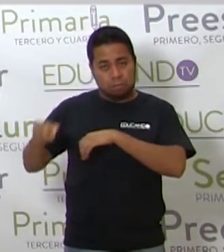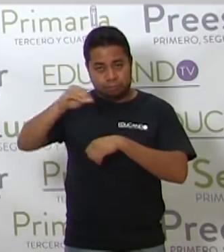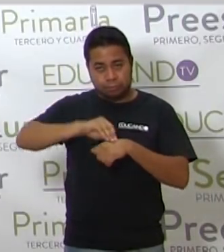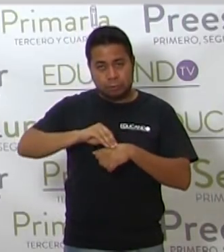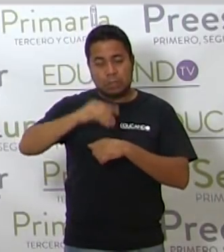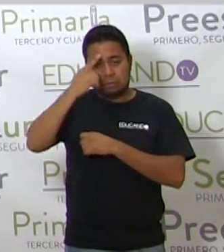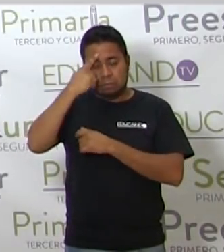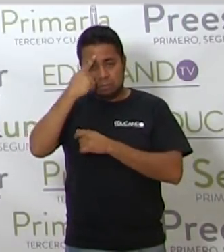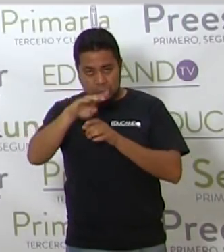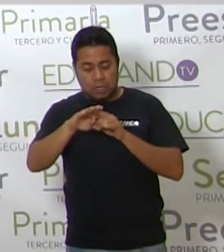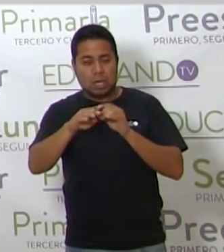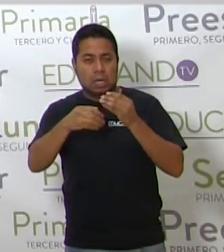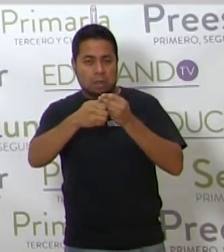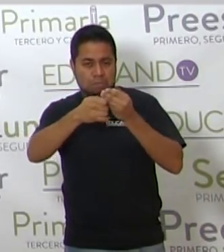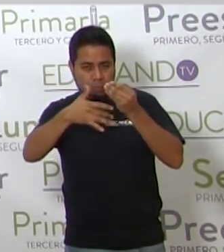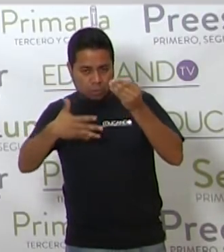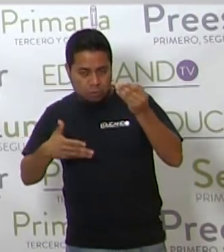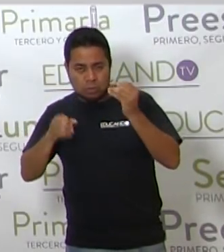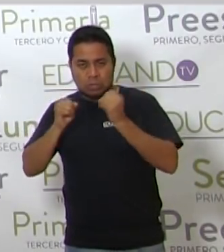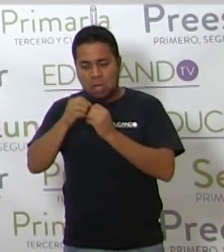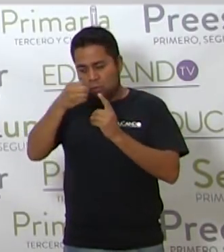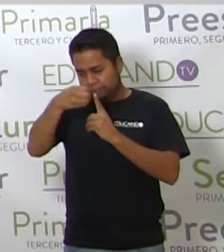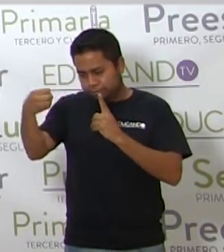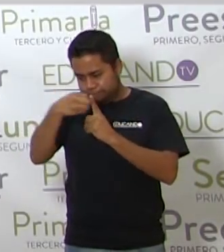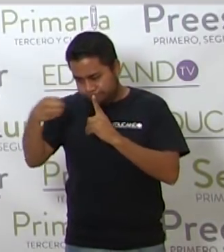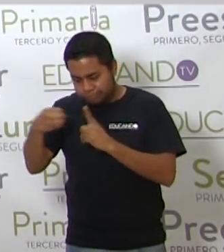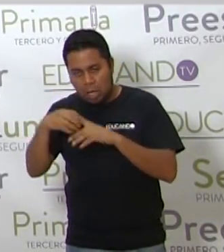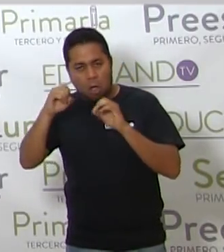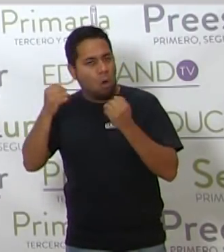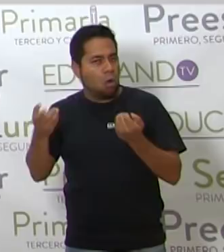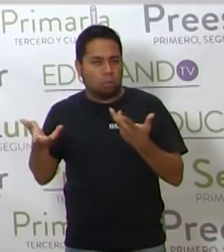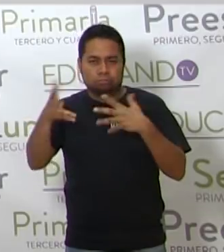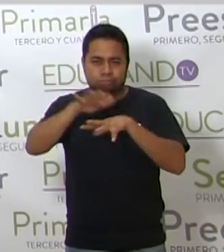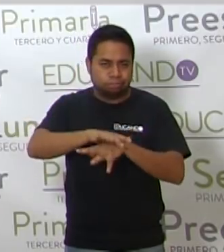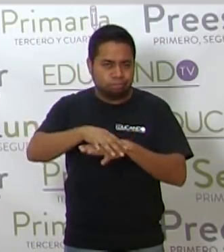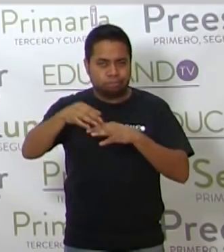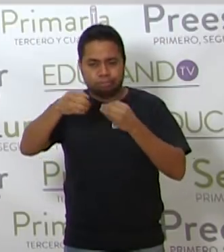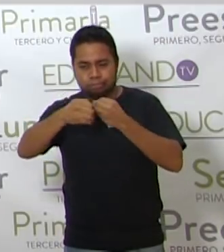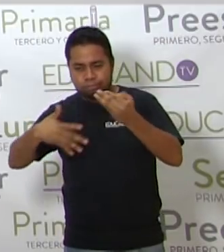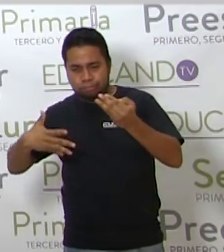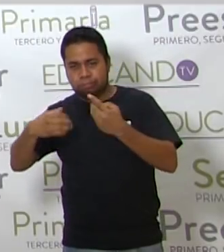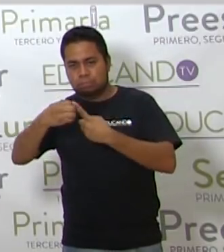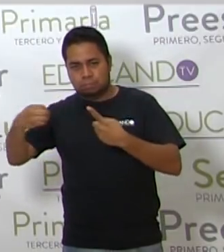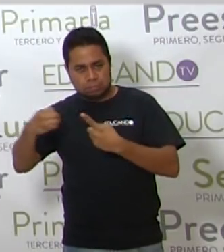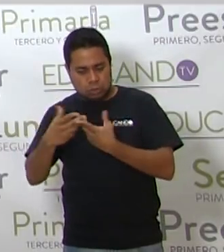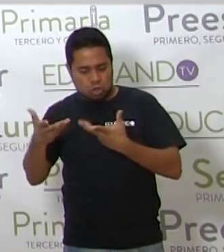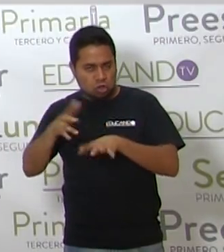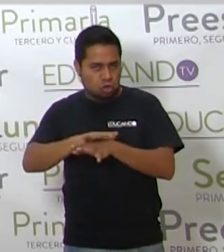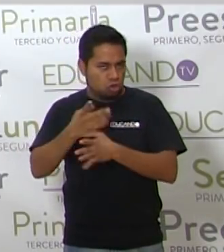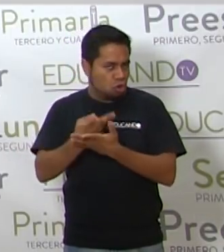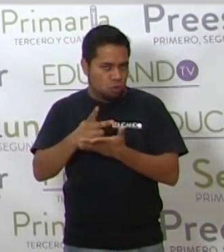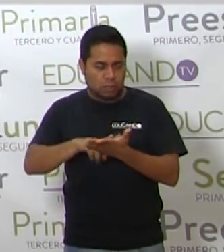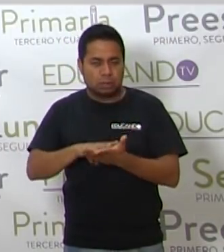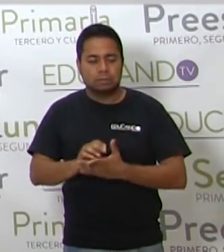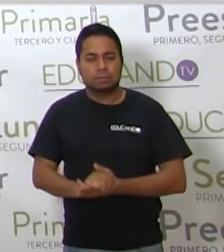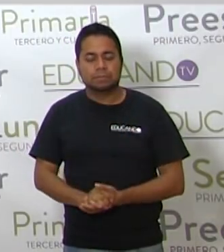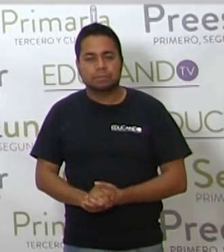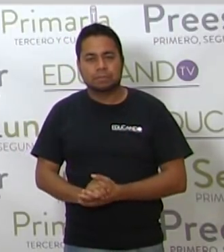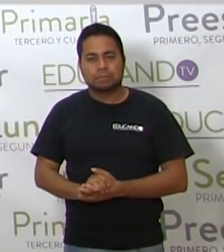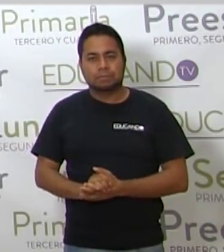están escritas de la siguiente forma. ¿Bien? Ahora, cuando hablamos ya de